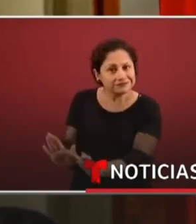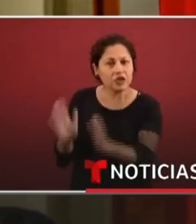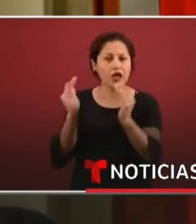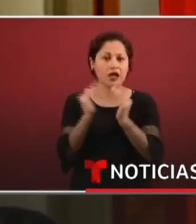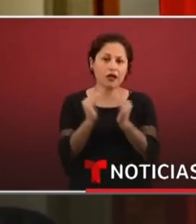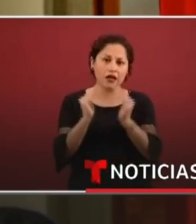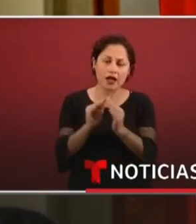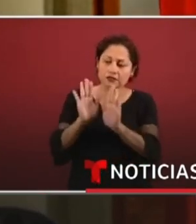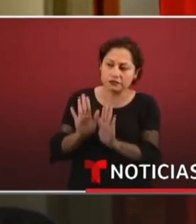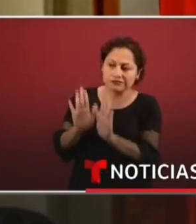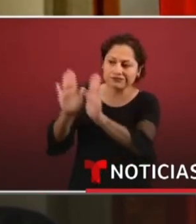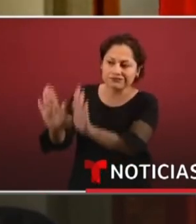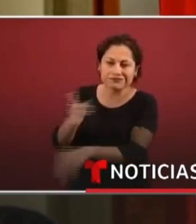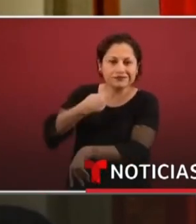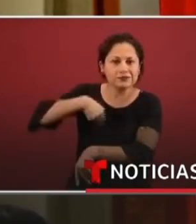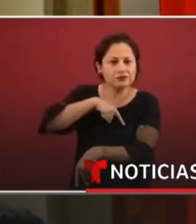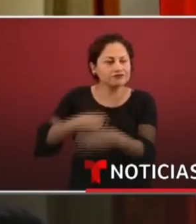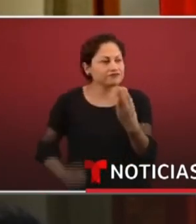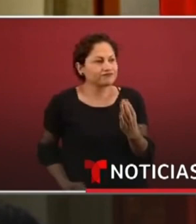nuestra familia.